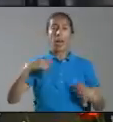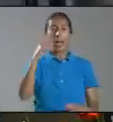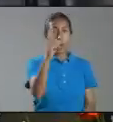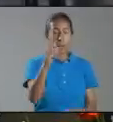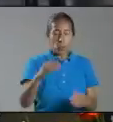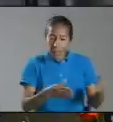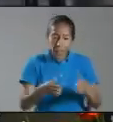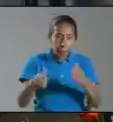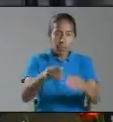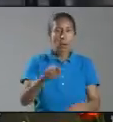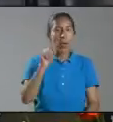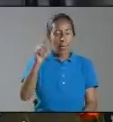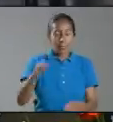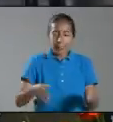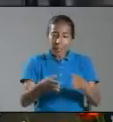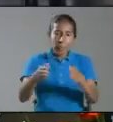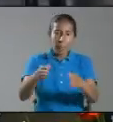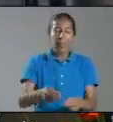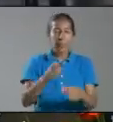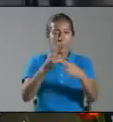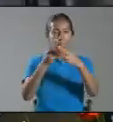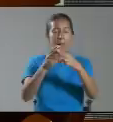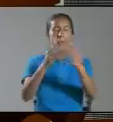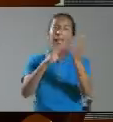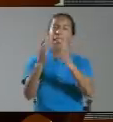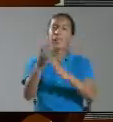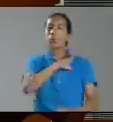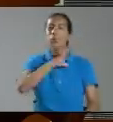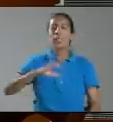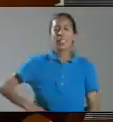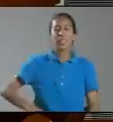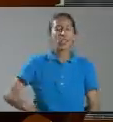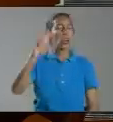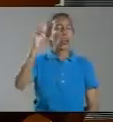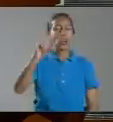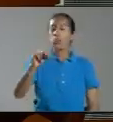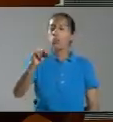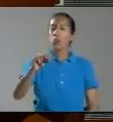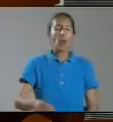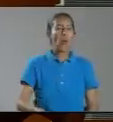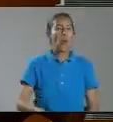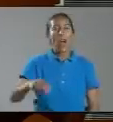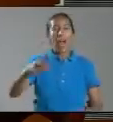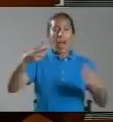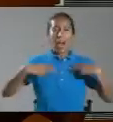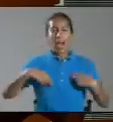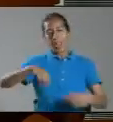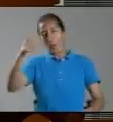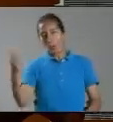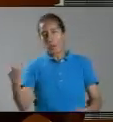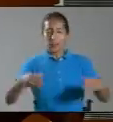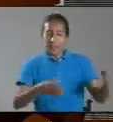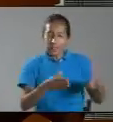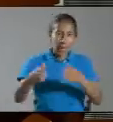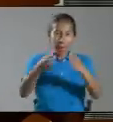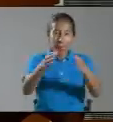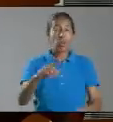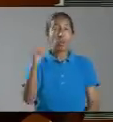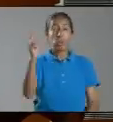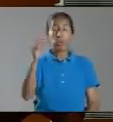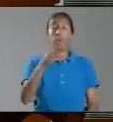llama Jesucristo. No hay vuelta de hoja. Hay un solo mediador entre Dios y los hombres, y ese